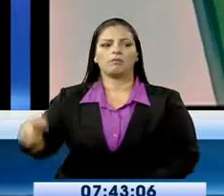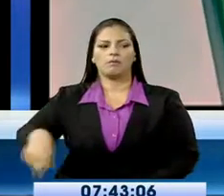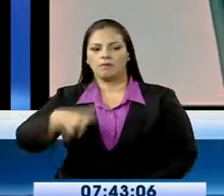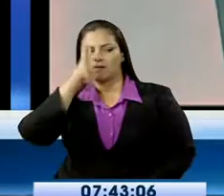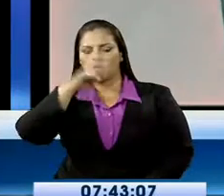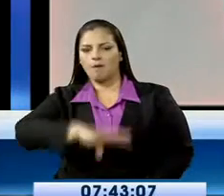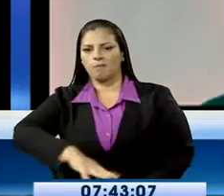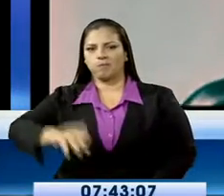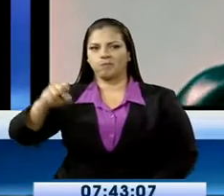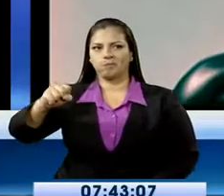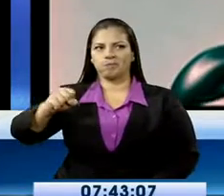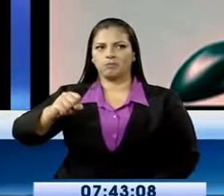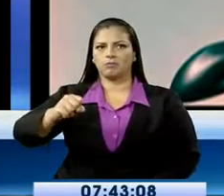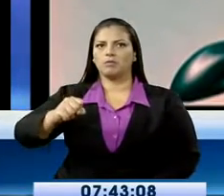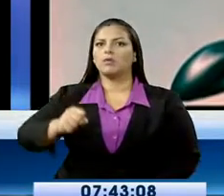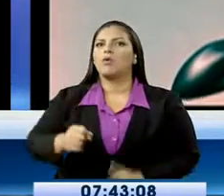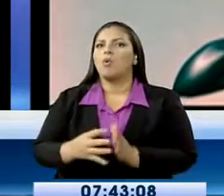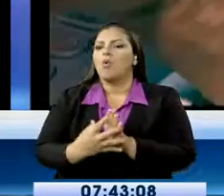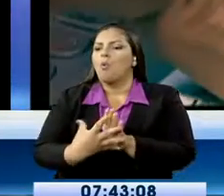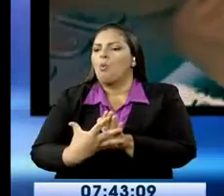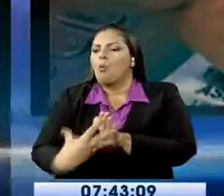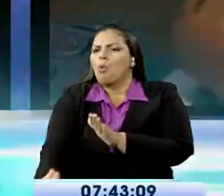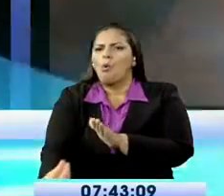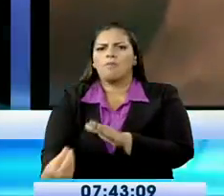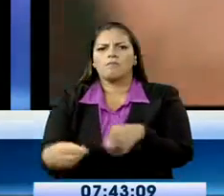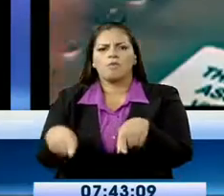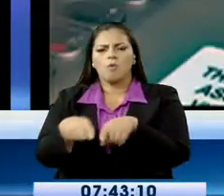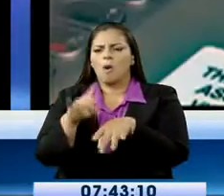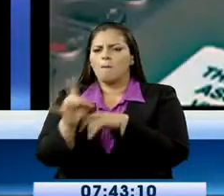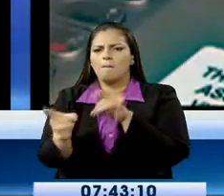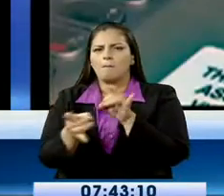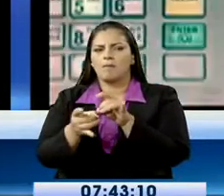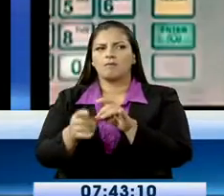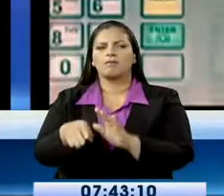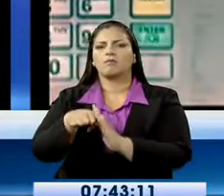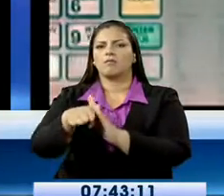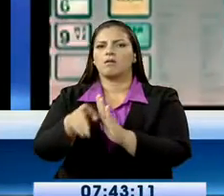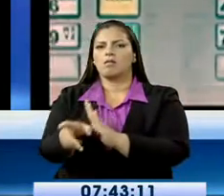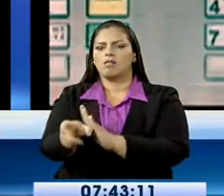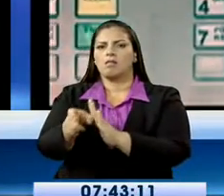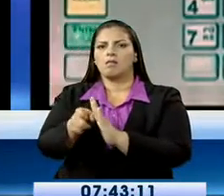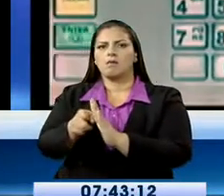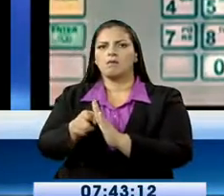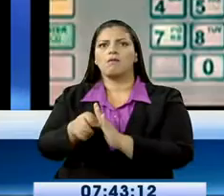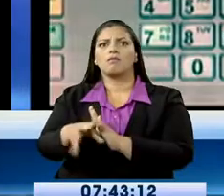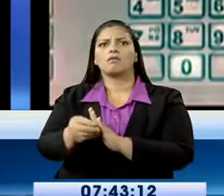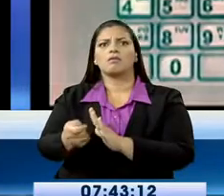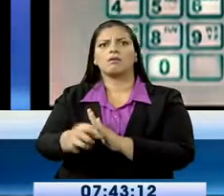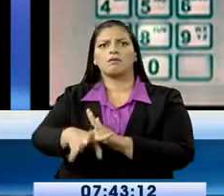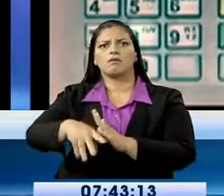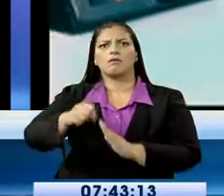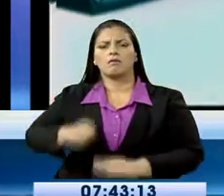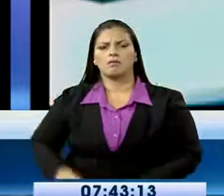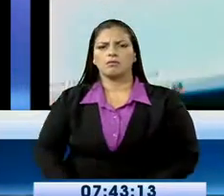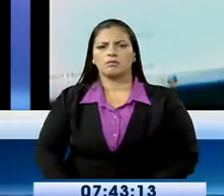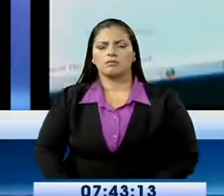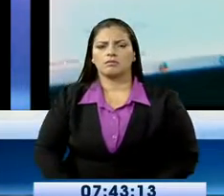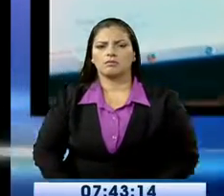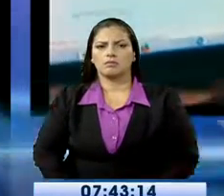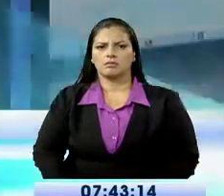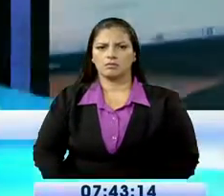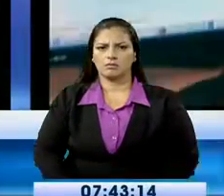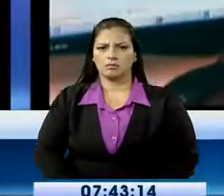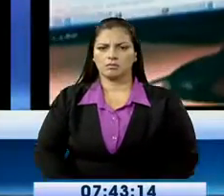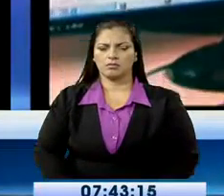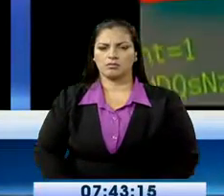se hizo un consumo. Lo que ocurre fue que haya sido en el extranjero y gracias al reporte de fechas en que yo iba a estar fuera del país, se determinó que no se trataba de un